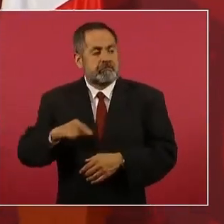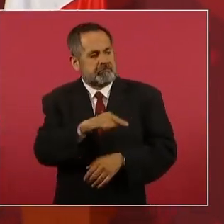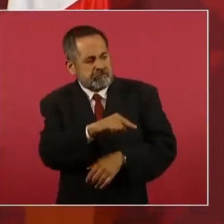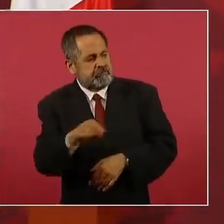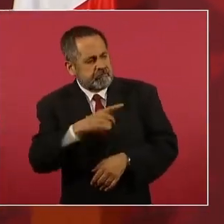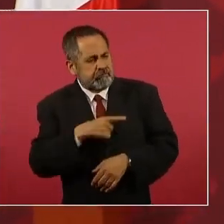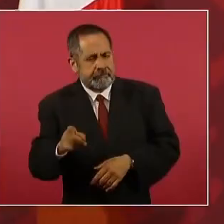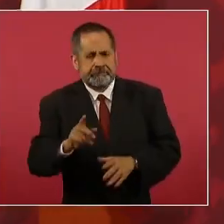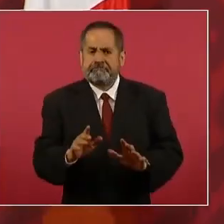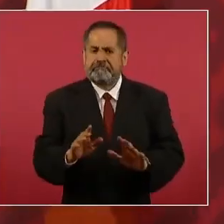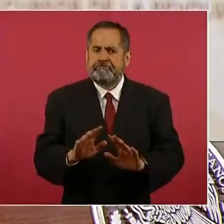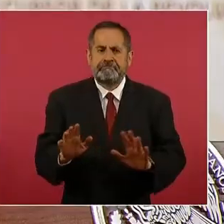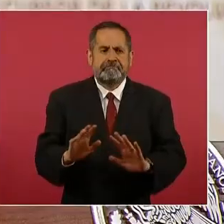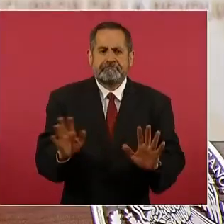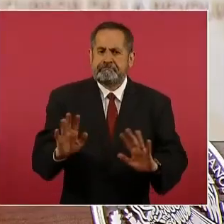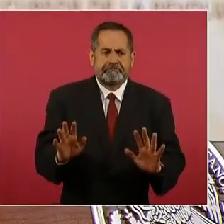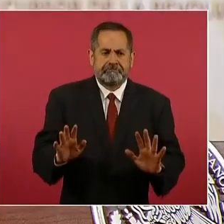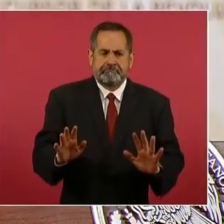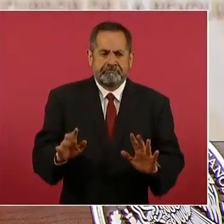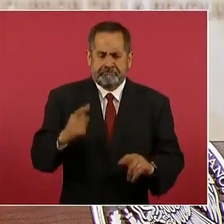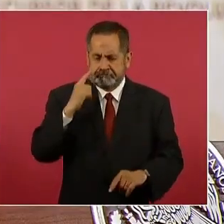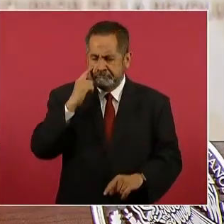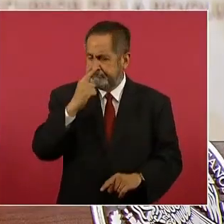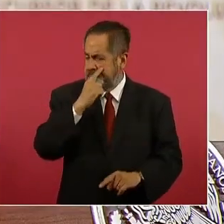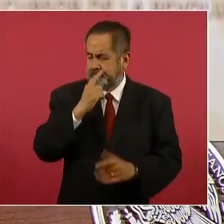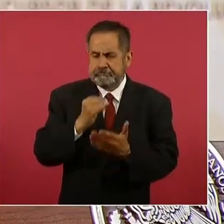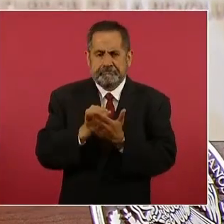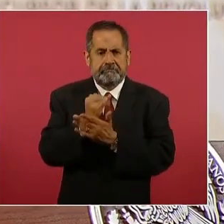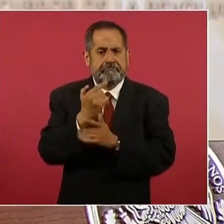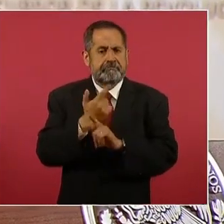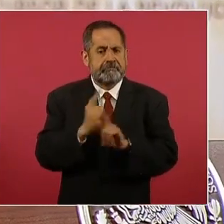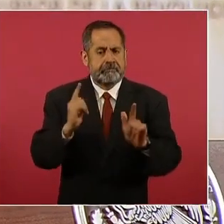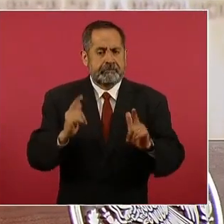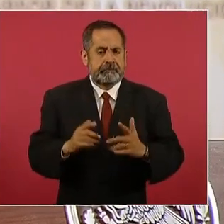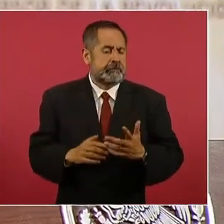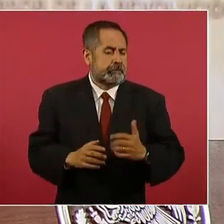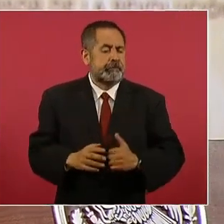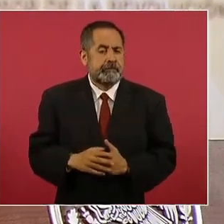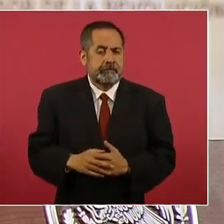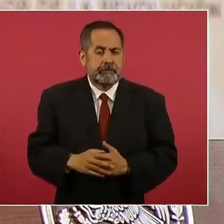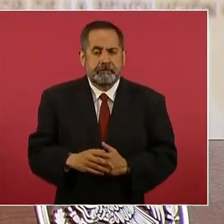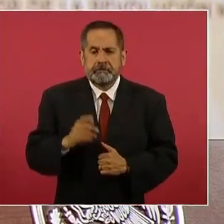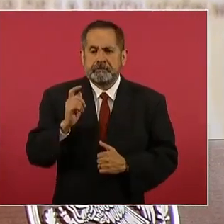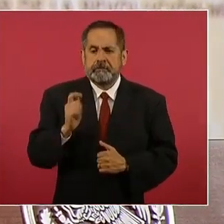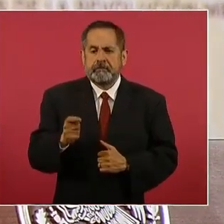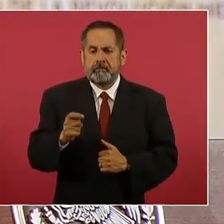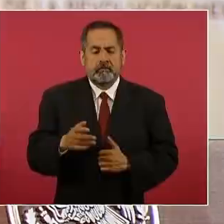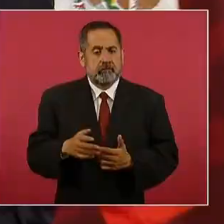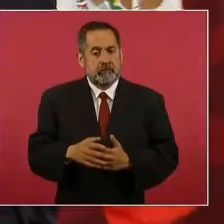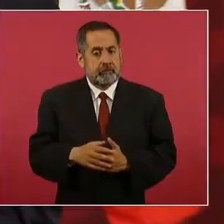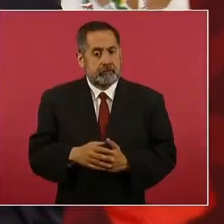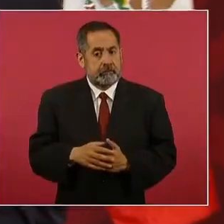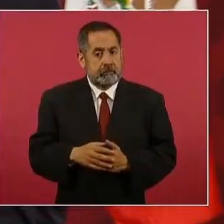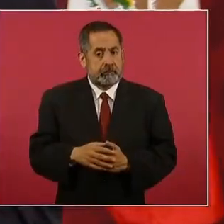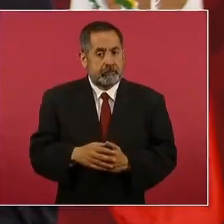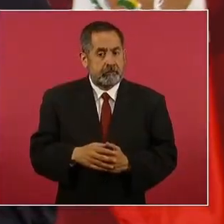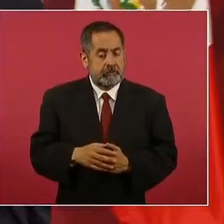Y hasta ahora, a pesar de la complejidad y de